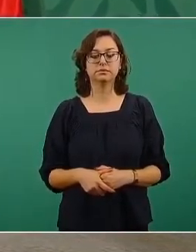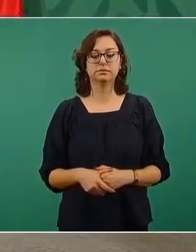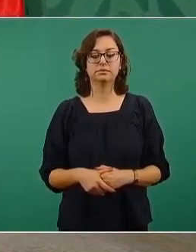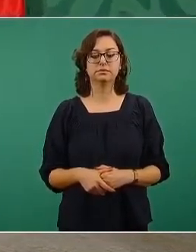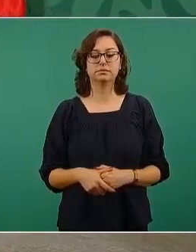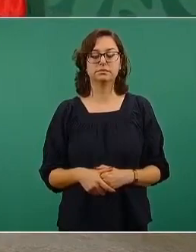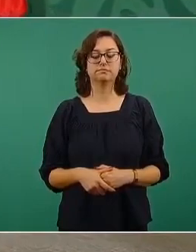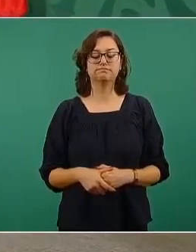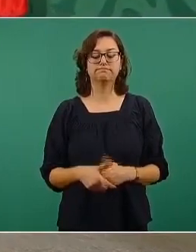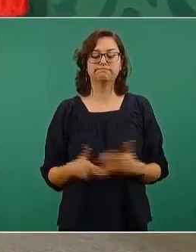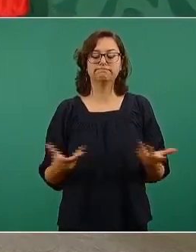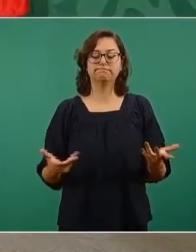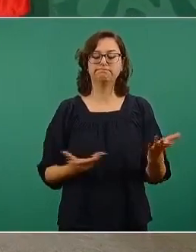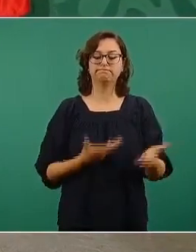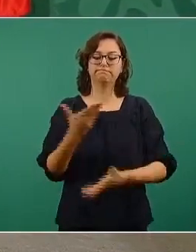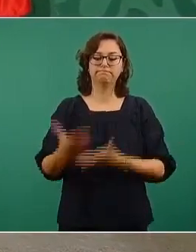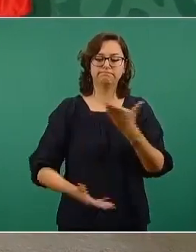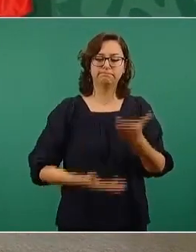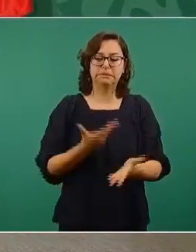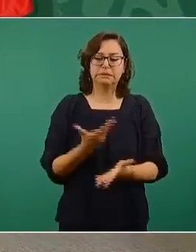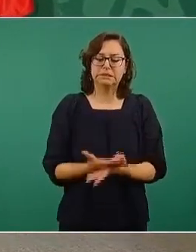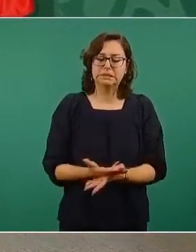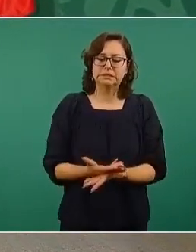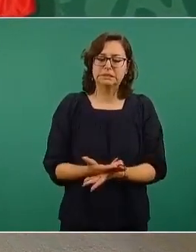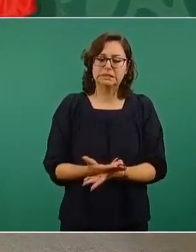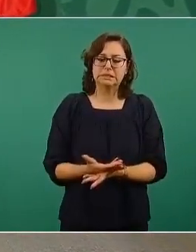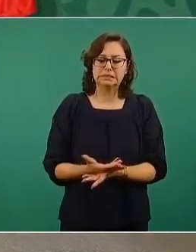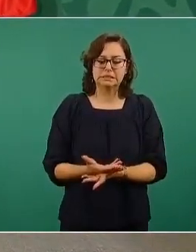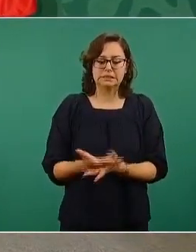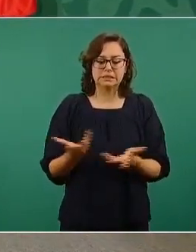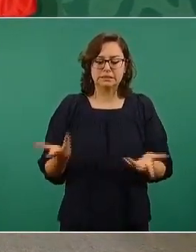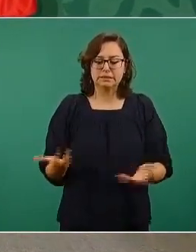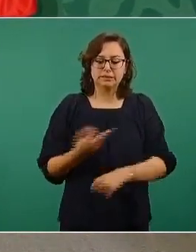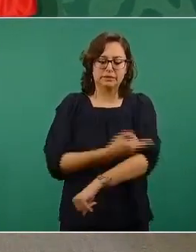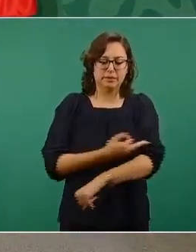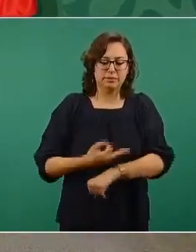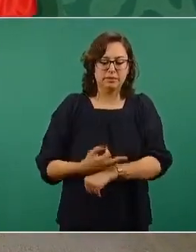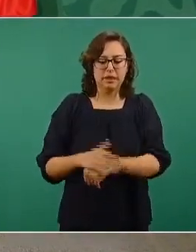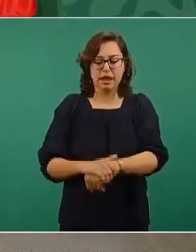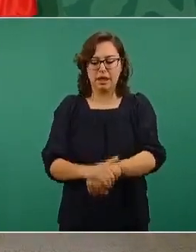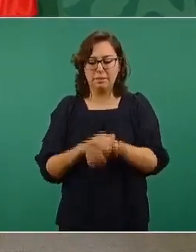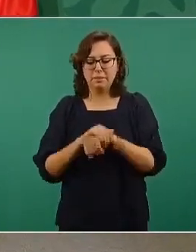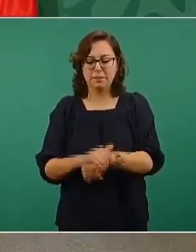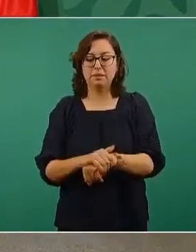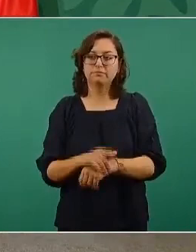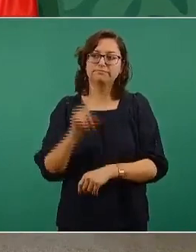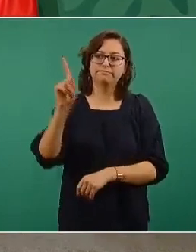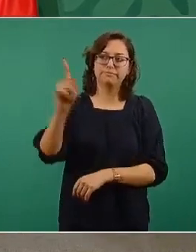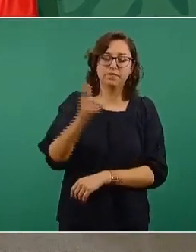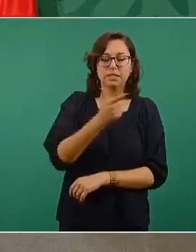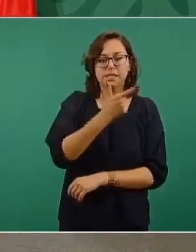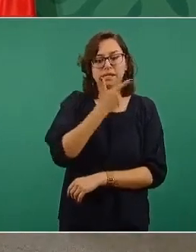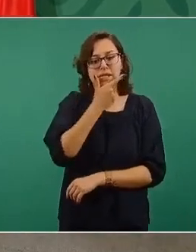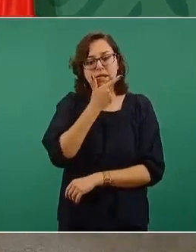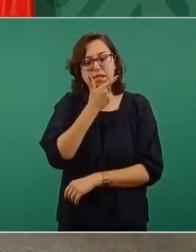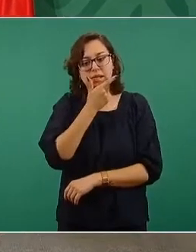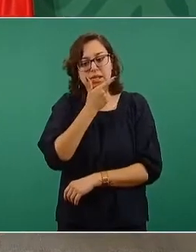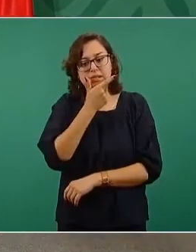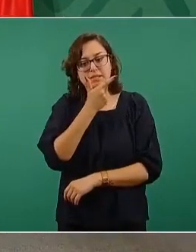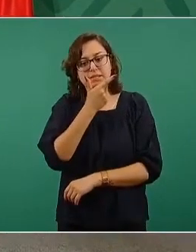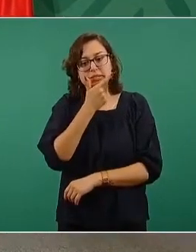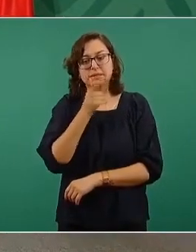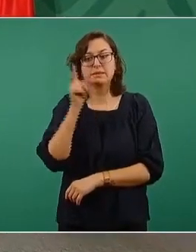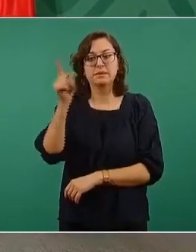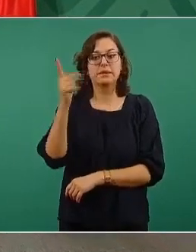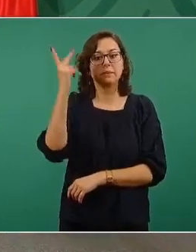pésame a familiares, a amigos, a el Reino Unido, por la muerte